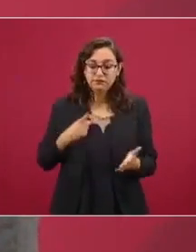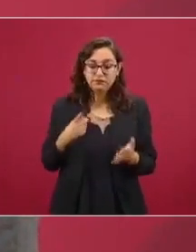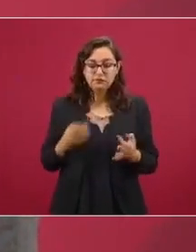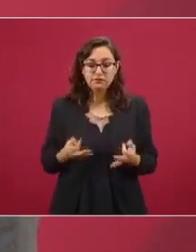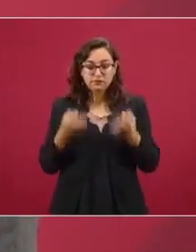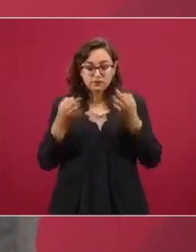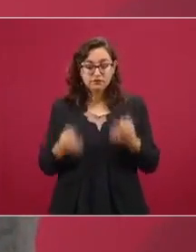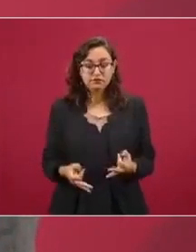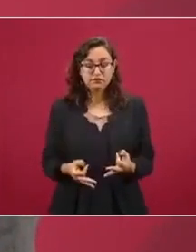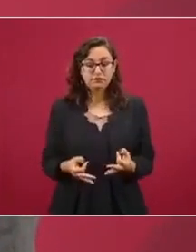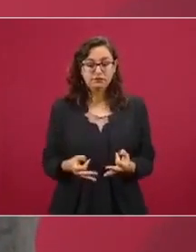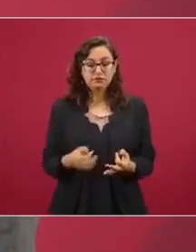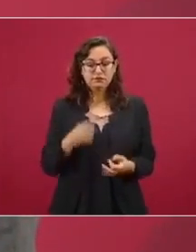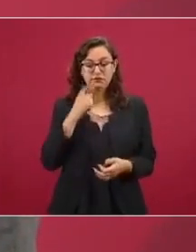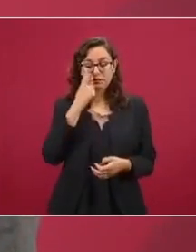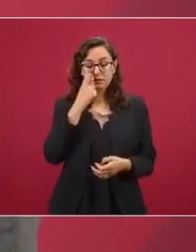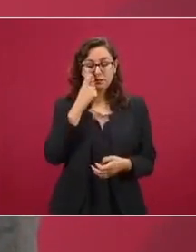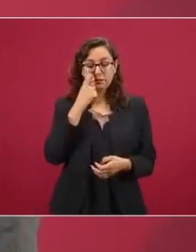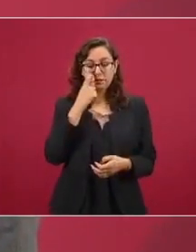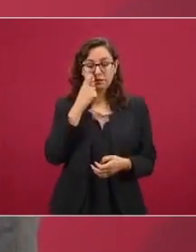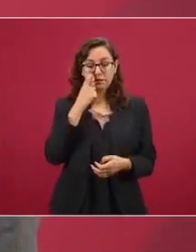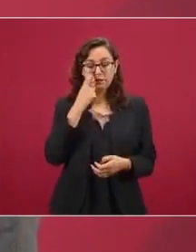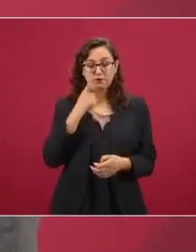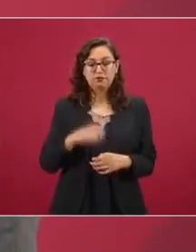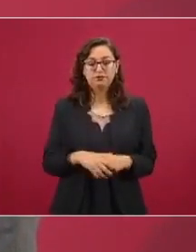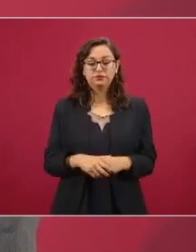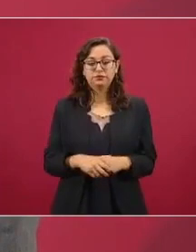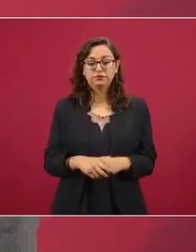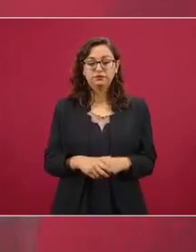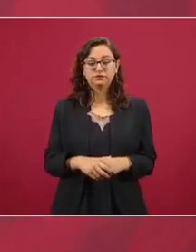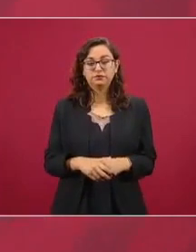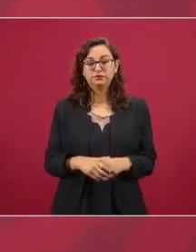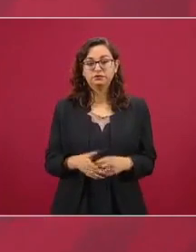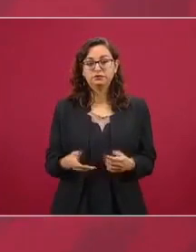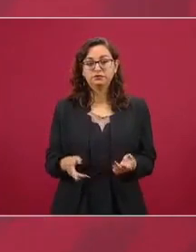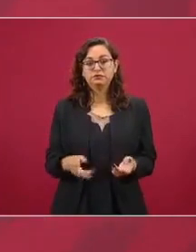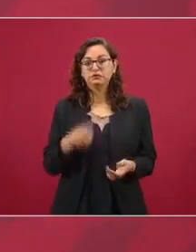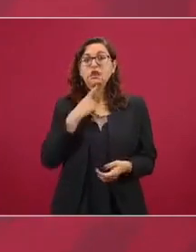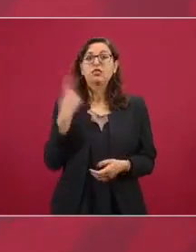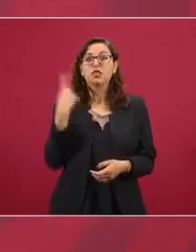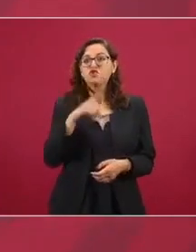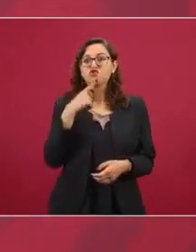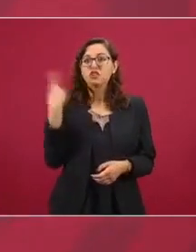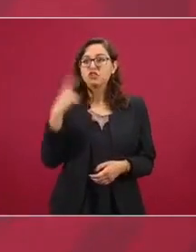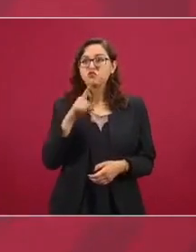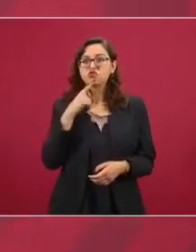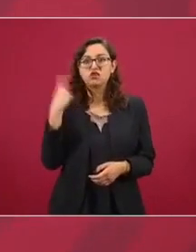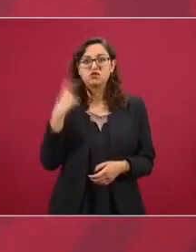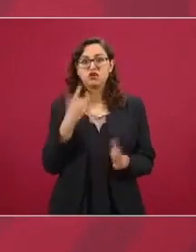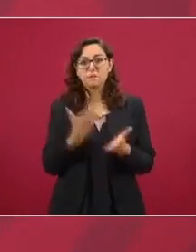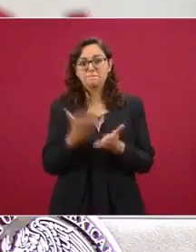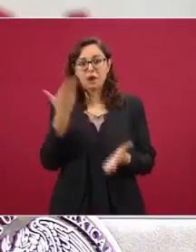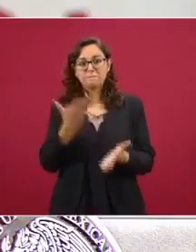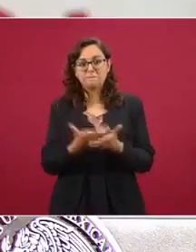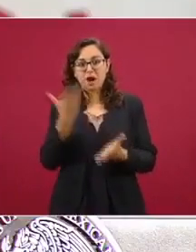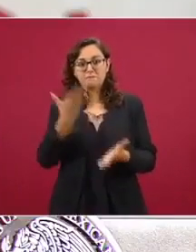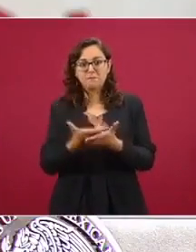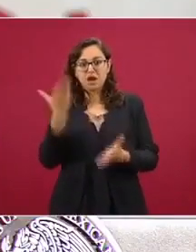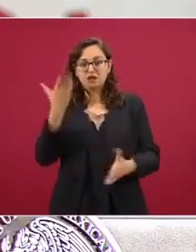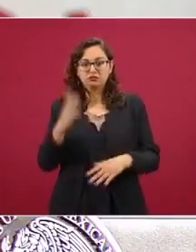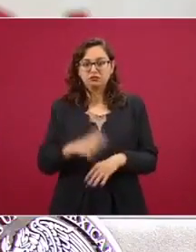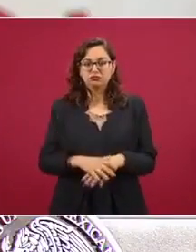No hay que denunciar por denunciar, no tiene por qué haber